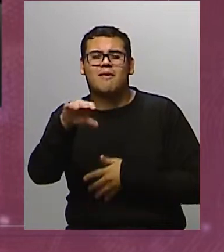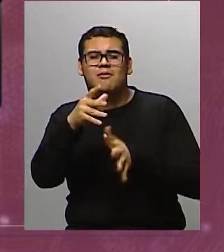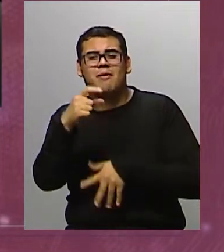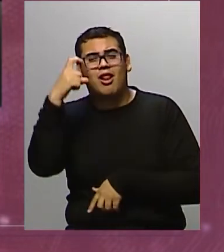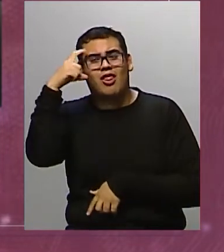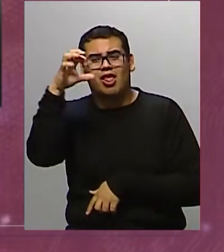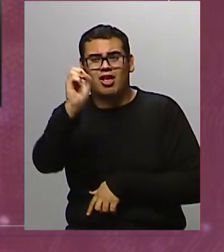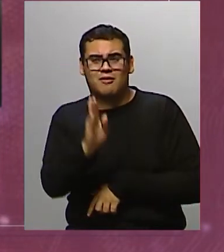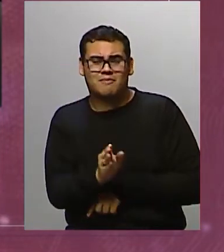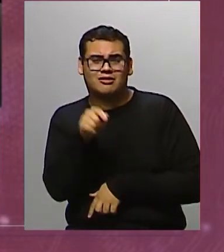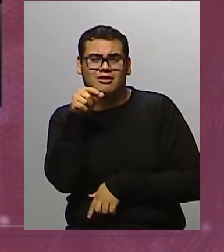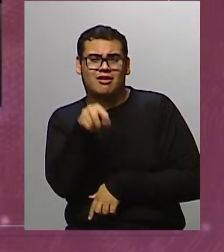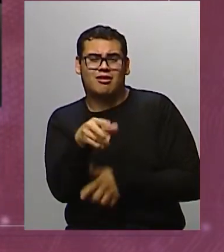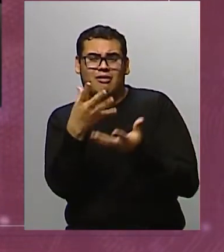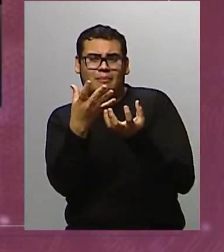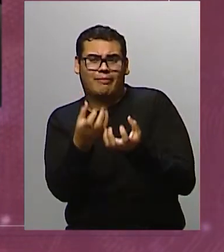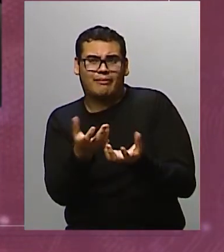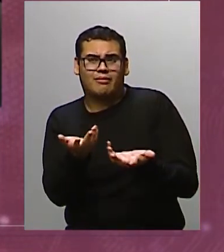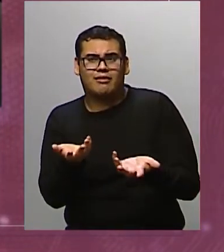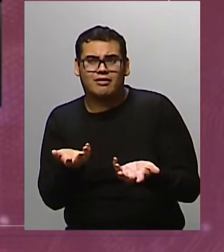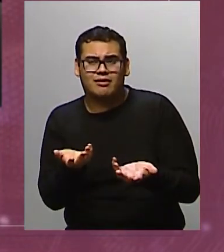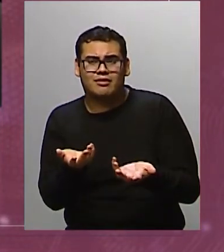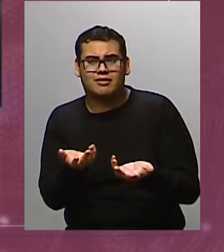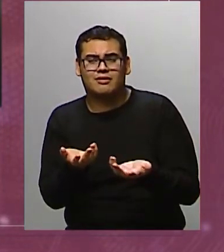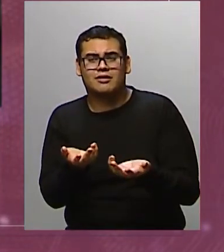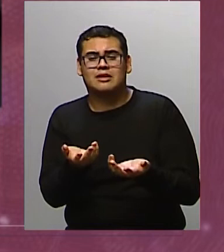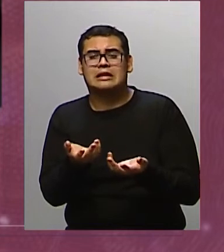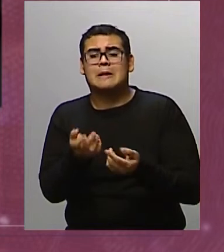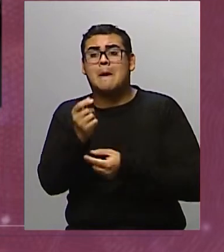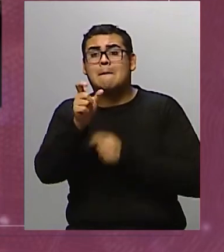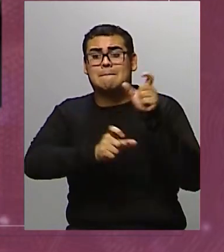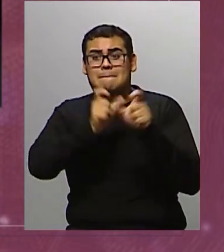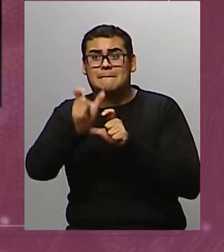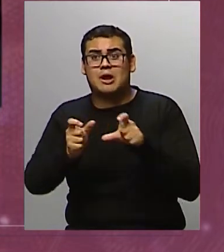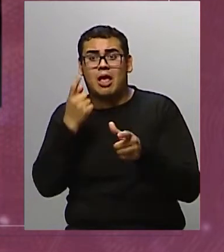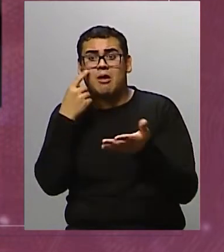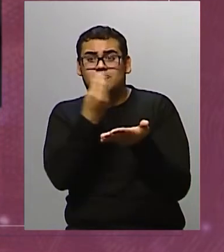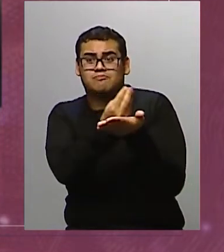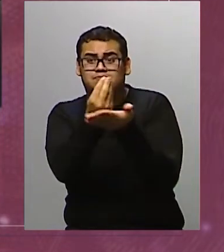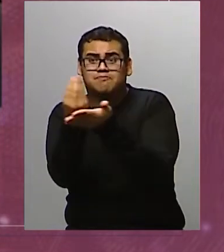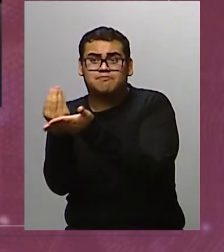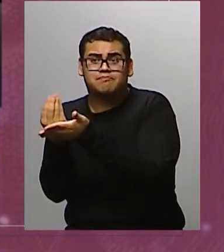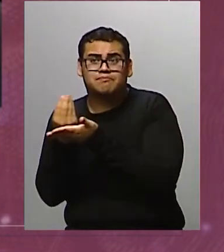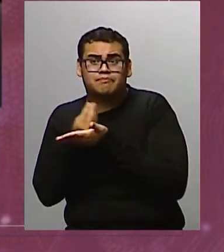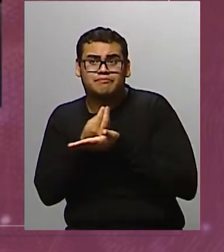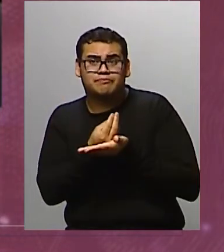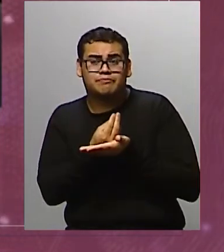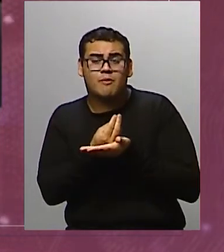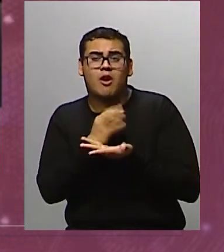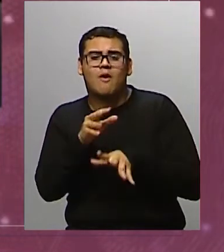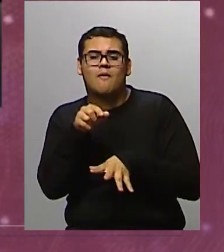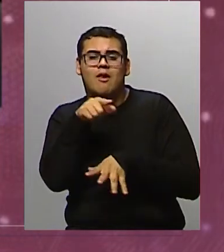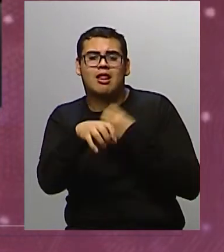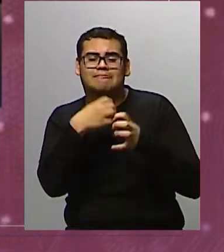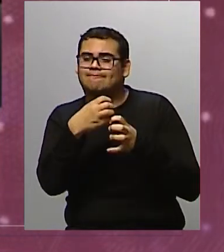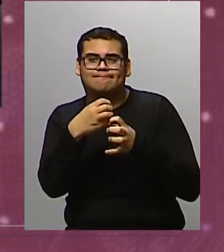de lo que tendría que ser, y todas las comunidades que viven y los productores que viven o vivían de esos sectores y se tienen